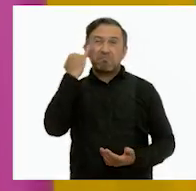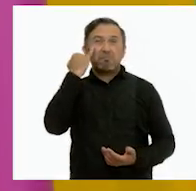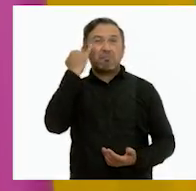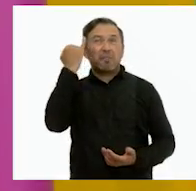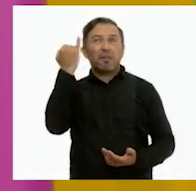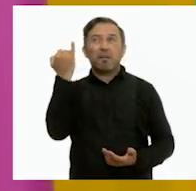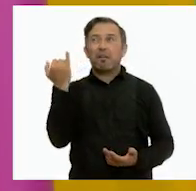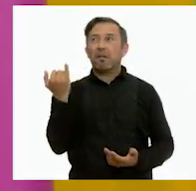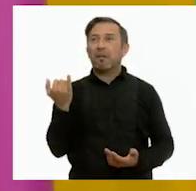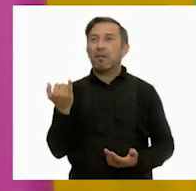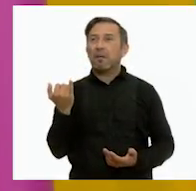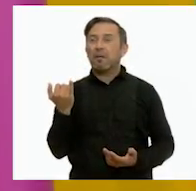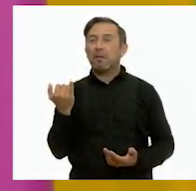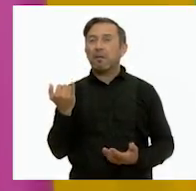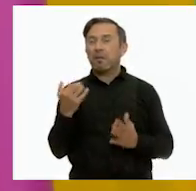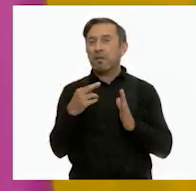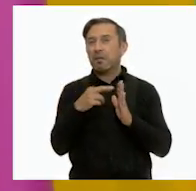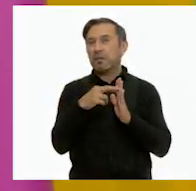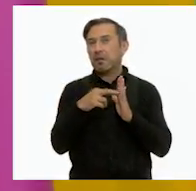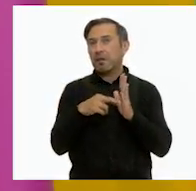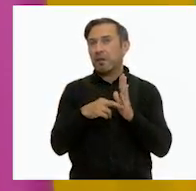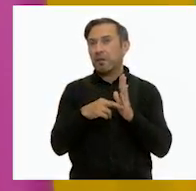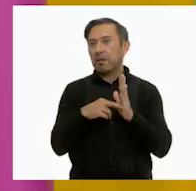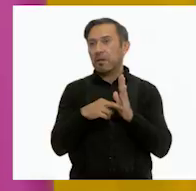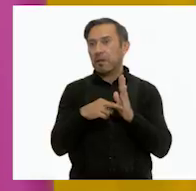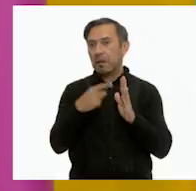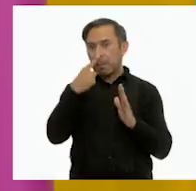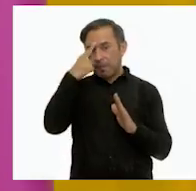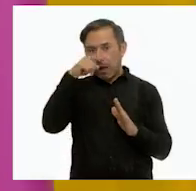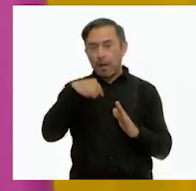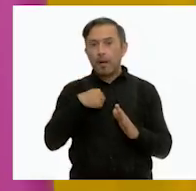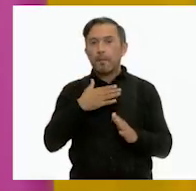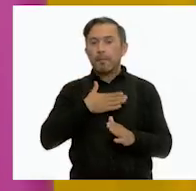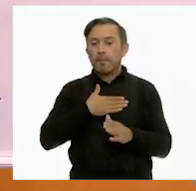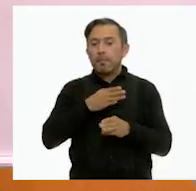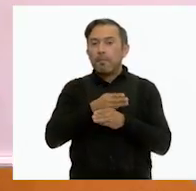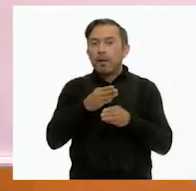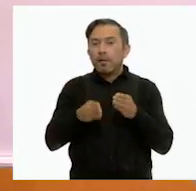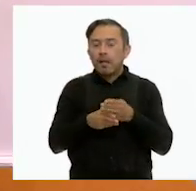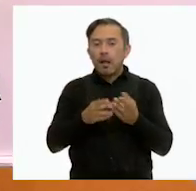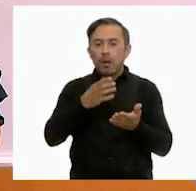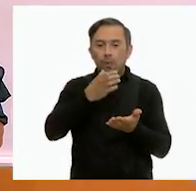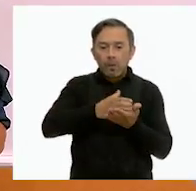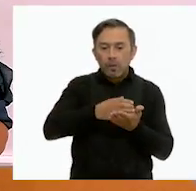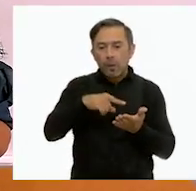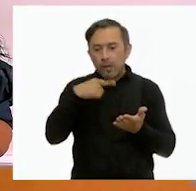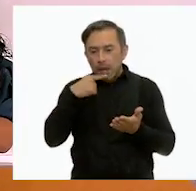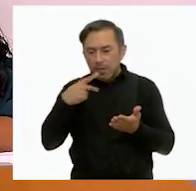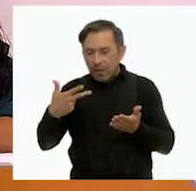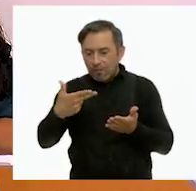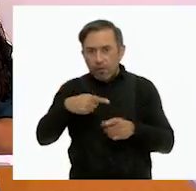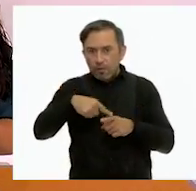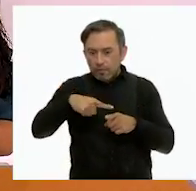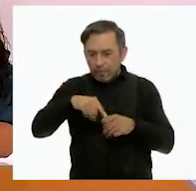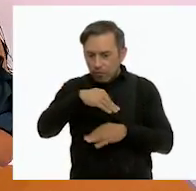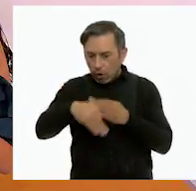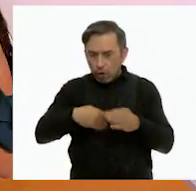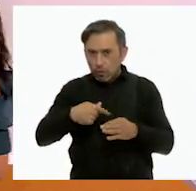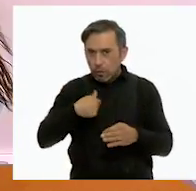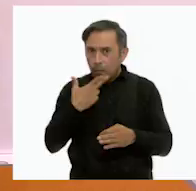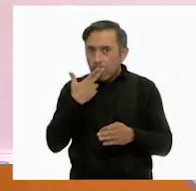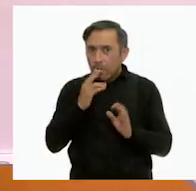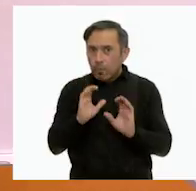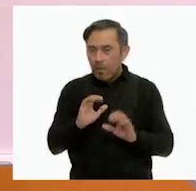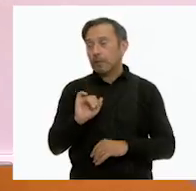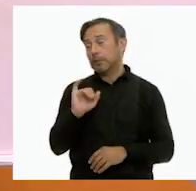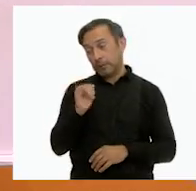como la regla de cuidar mis útiles o cuidar mi material de trabajo. Así es. Hay que cuidar nuestro material